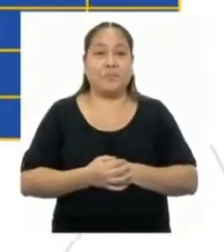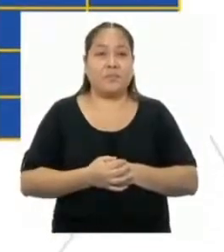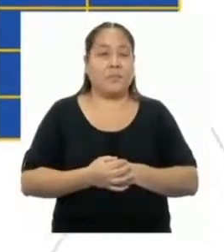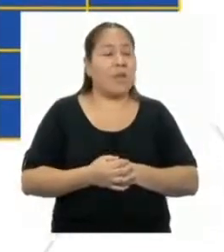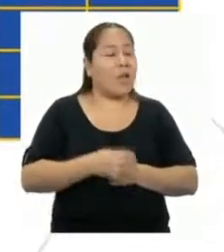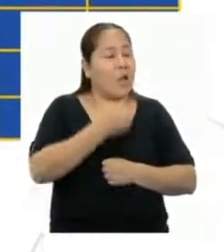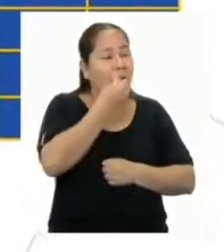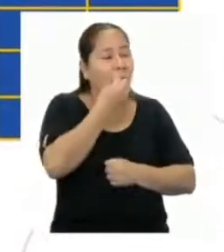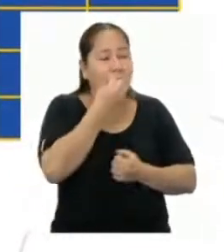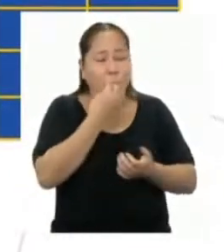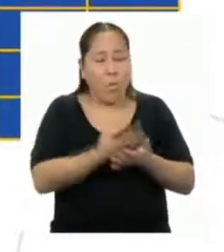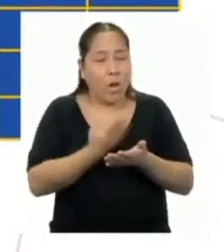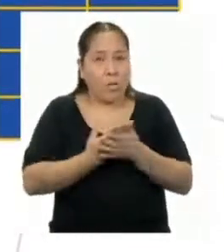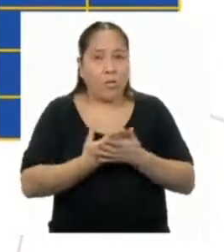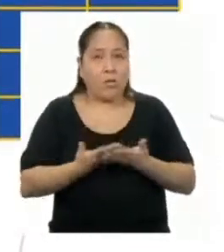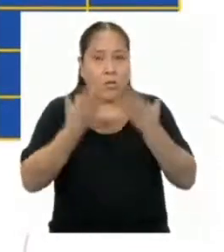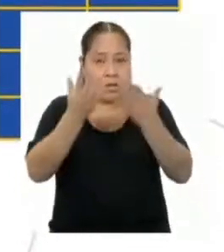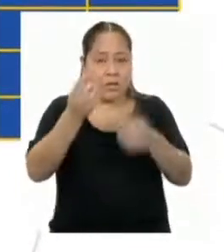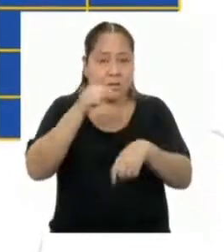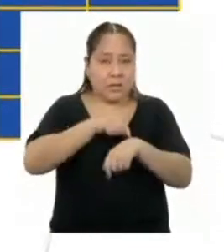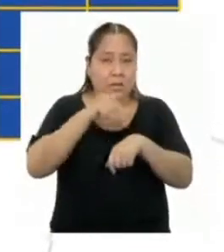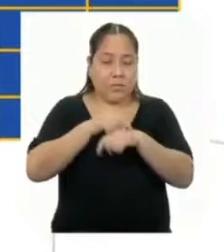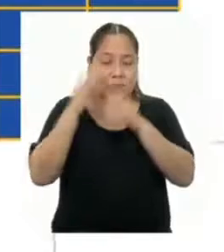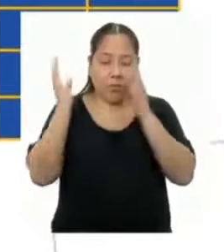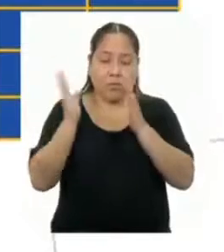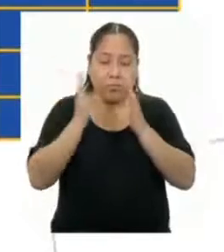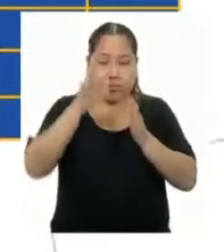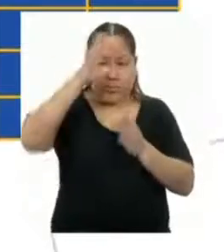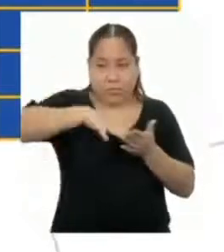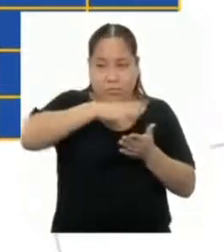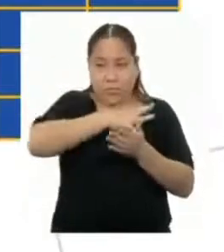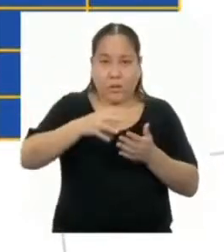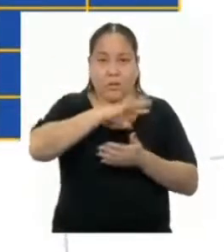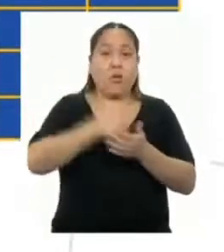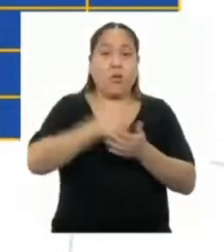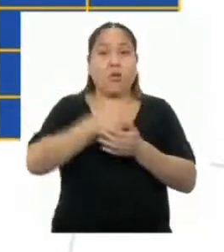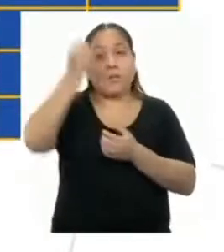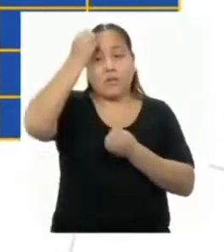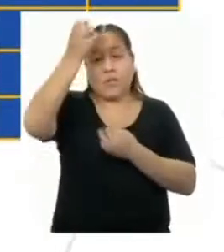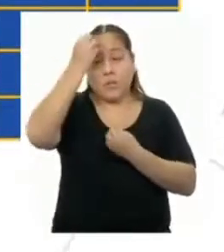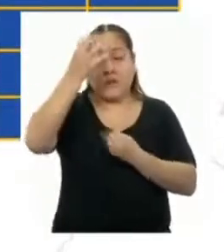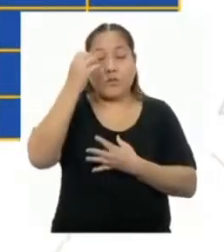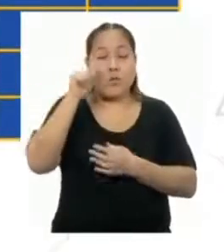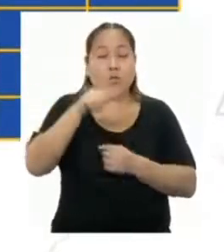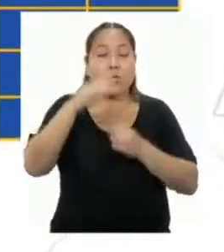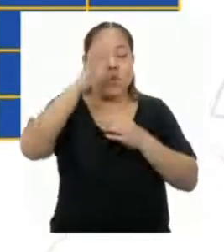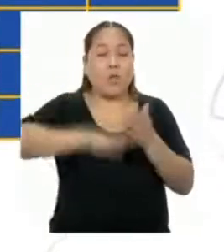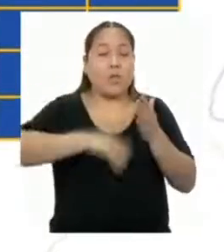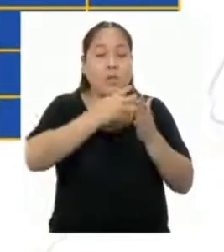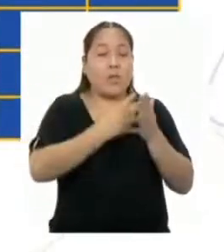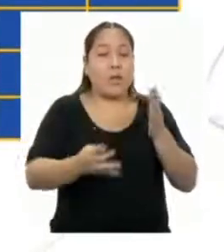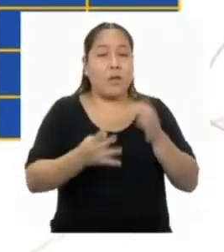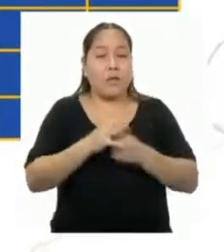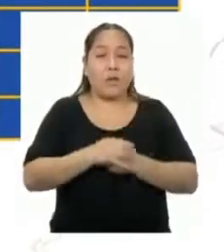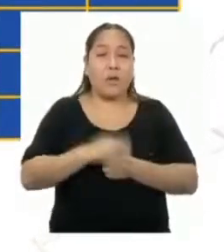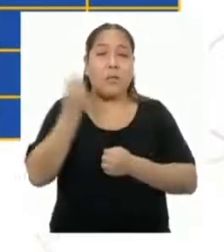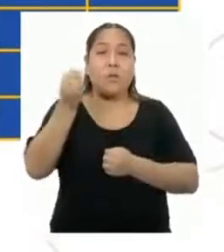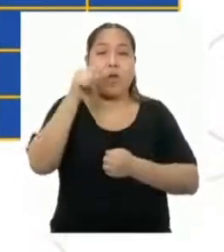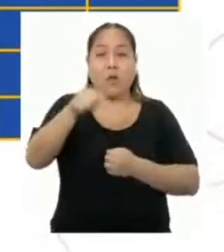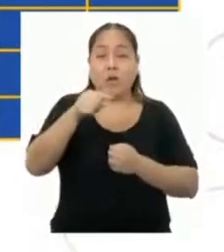Qué bueno que te hayas tomado el trabajo de organizar todos esos datos en una tabla, porque con